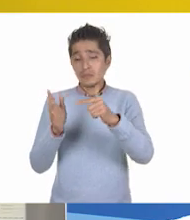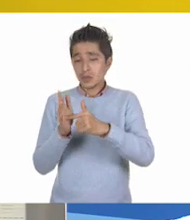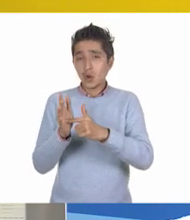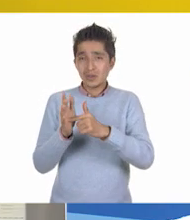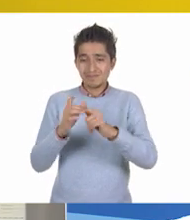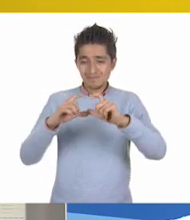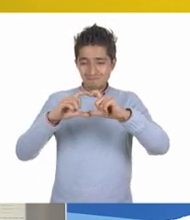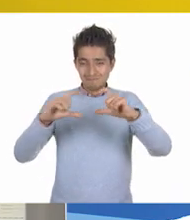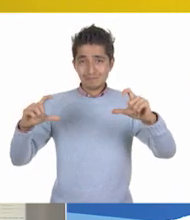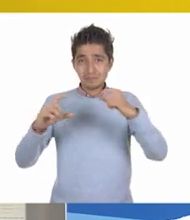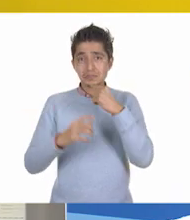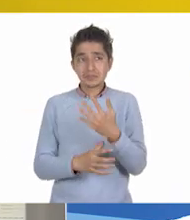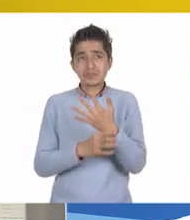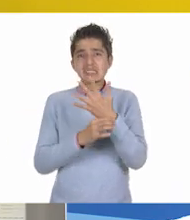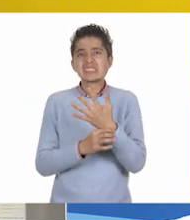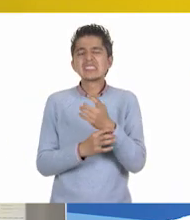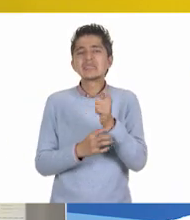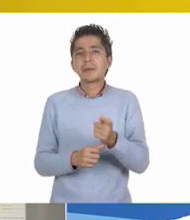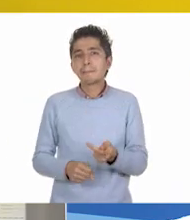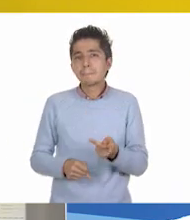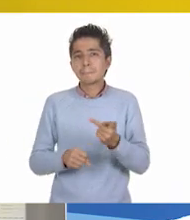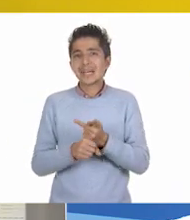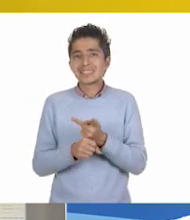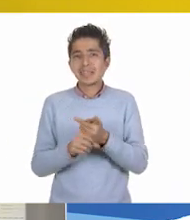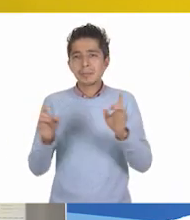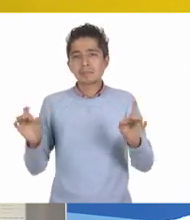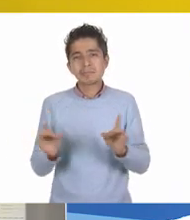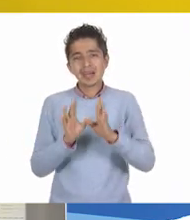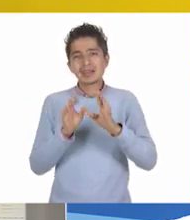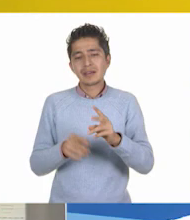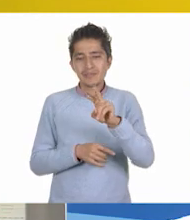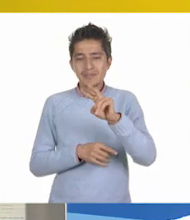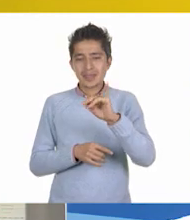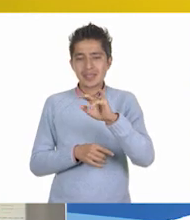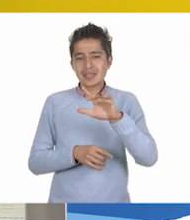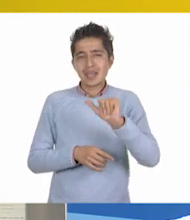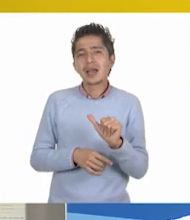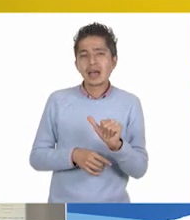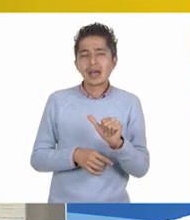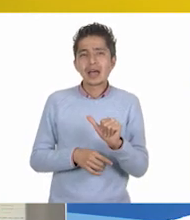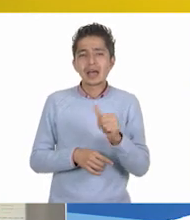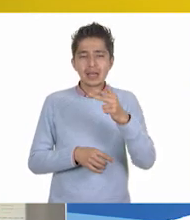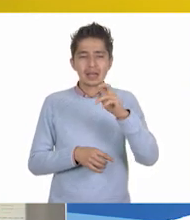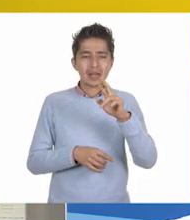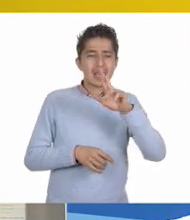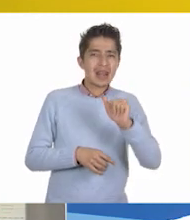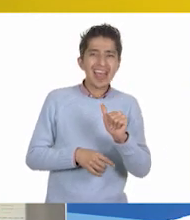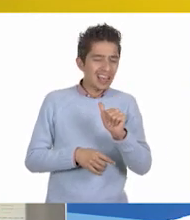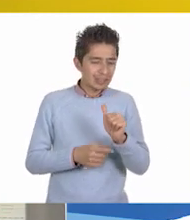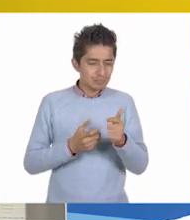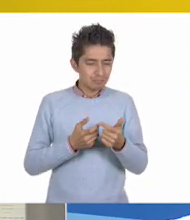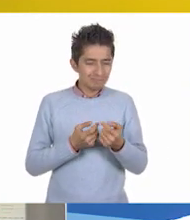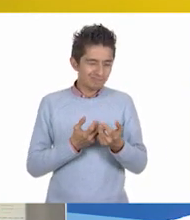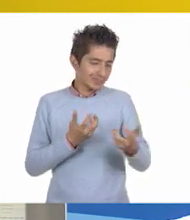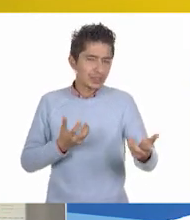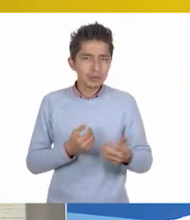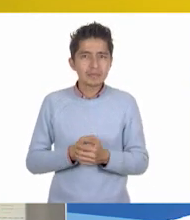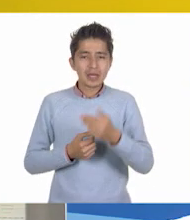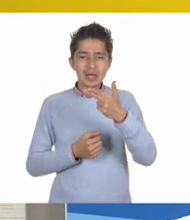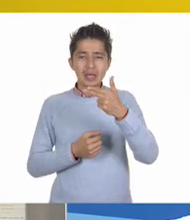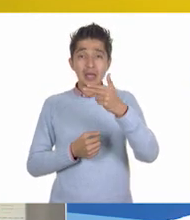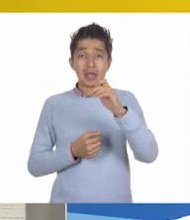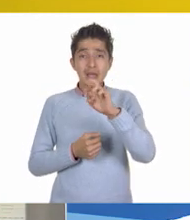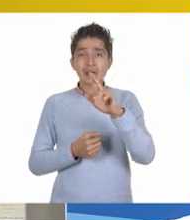dice, y era fatal que ocurriera lo que ocurrió, Villa hizo a un lado a Herrera, o más bien Herrera lo dejó pasar